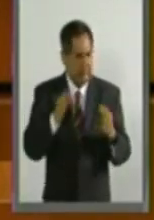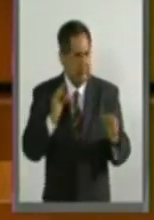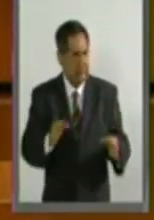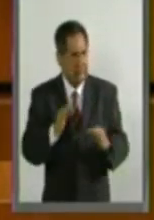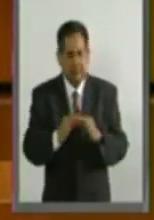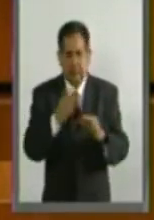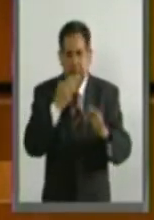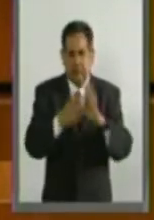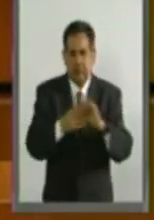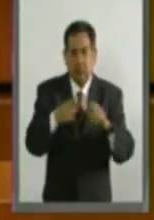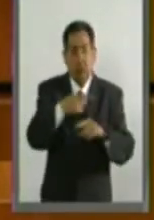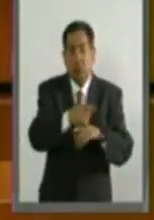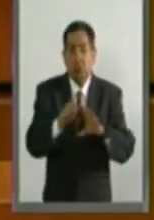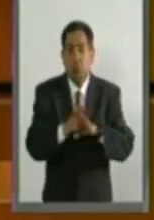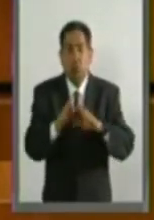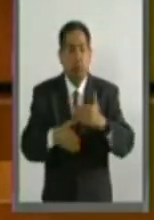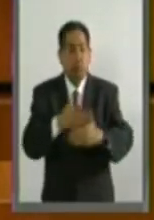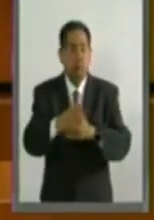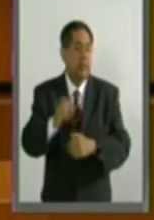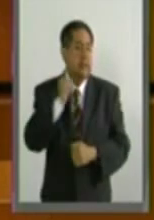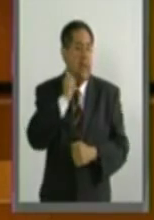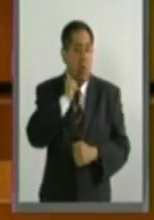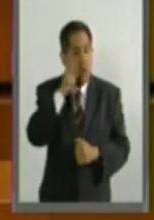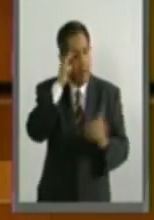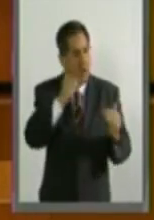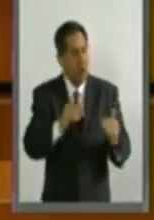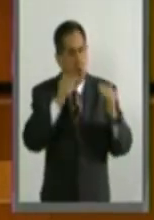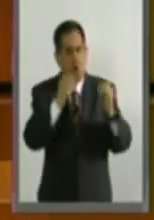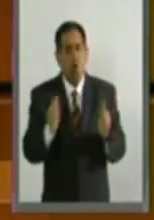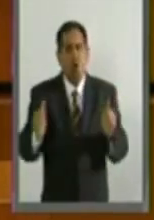del esfuerzo y ha llegado a senadora de la República